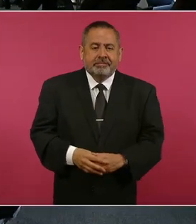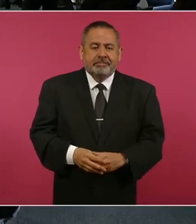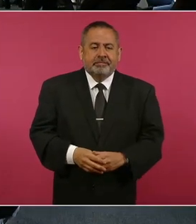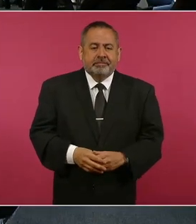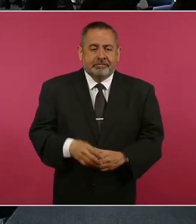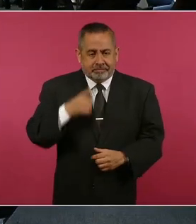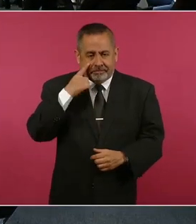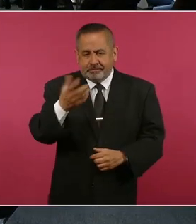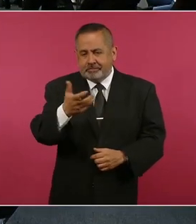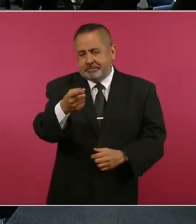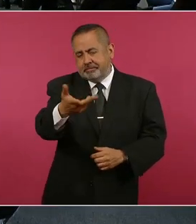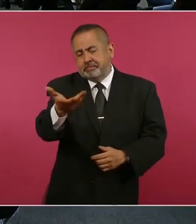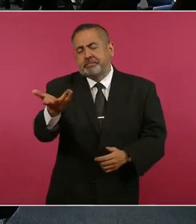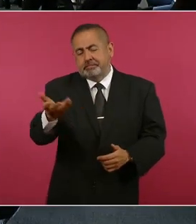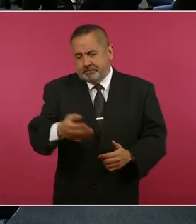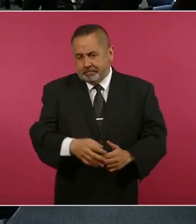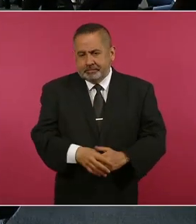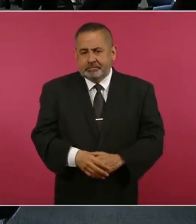Miren lo que hacían.